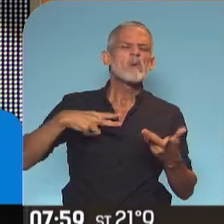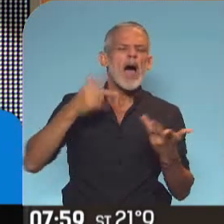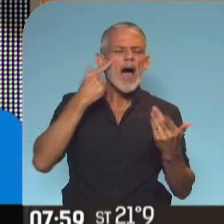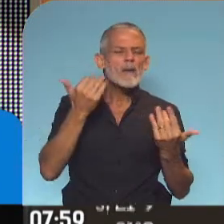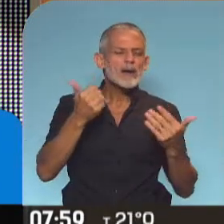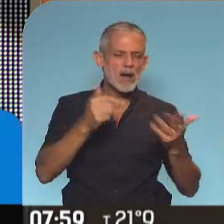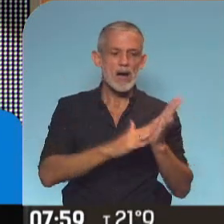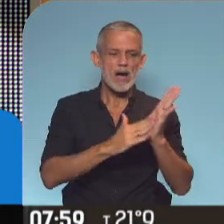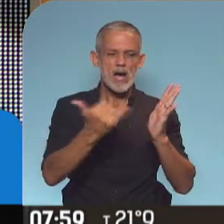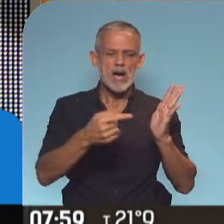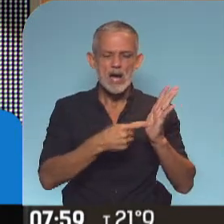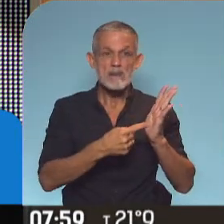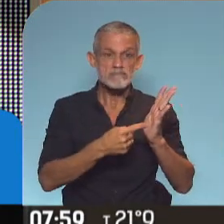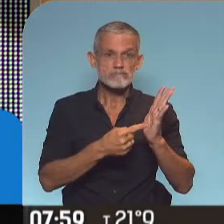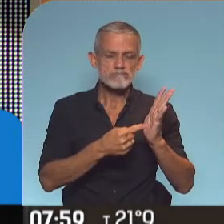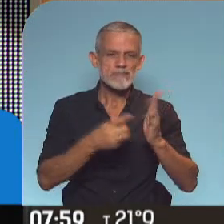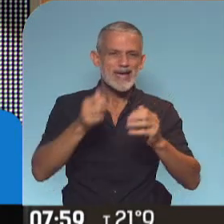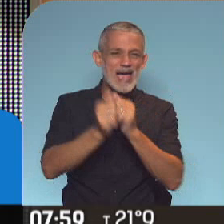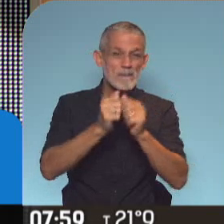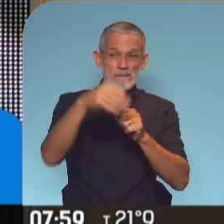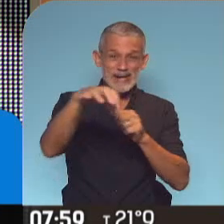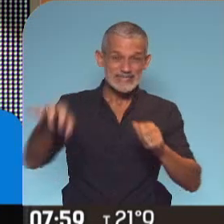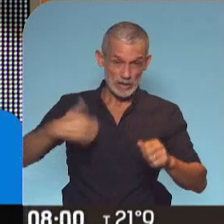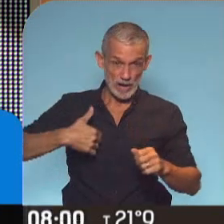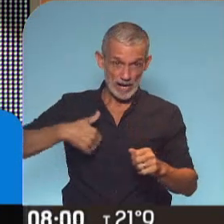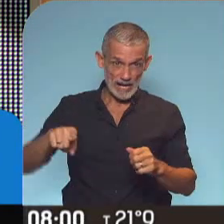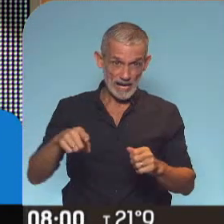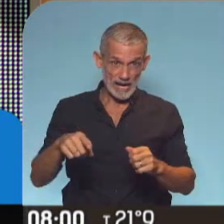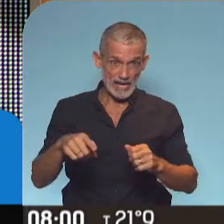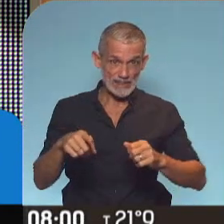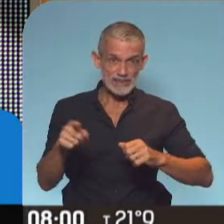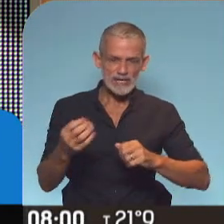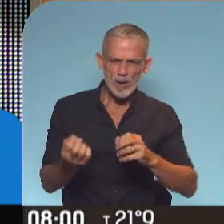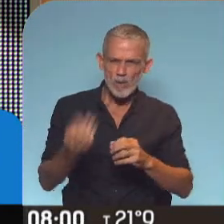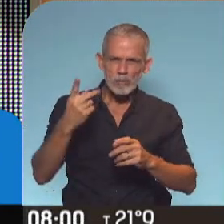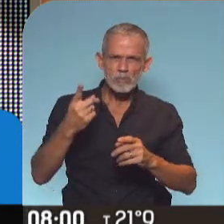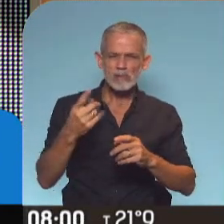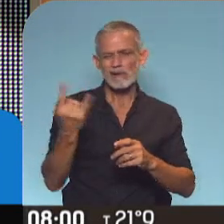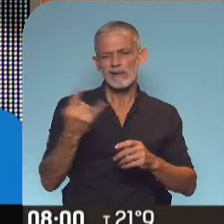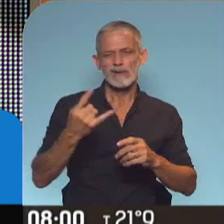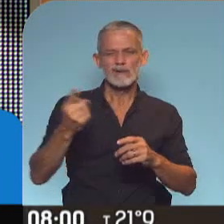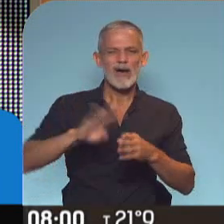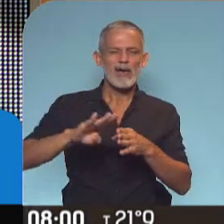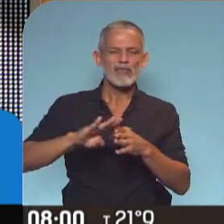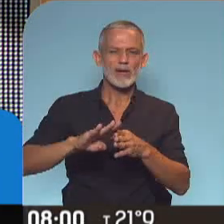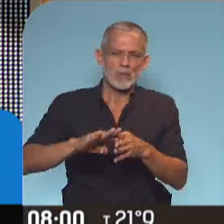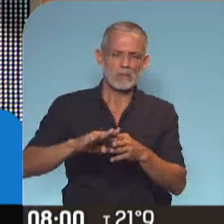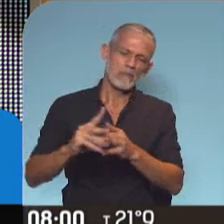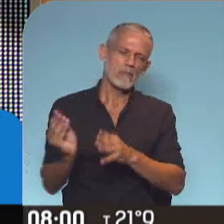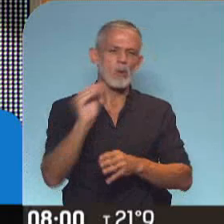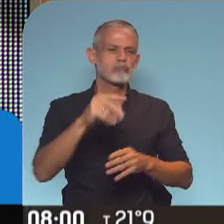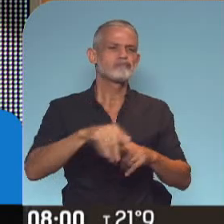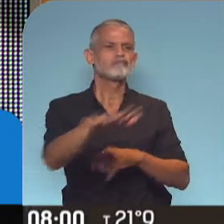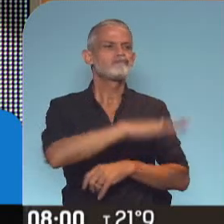se comprueba que los grandes empresarios de la Argentina habían creado deuda ficticia que la transfirieron a la totalidad de la